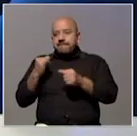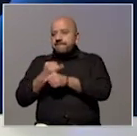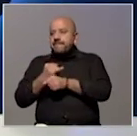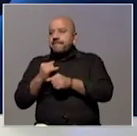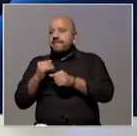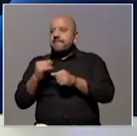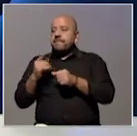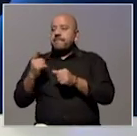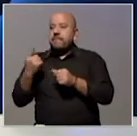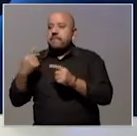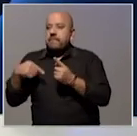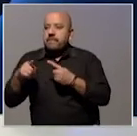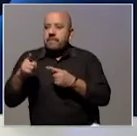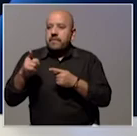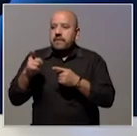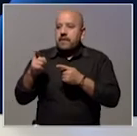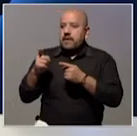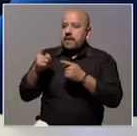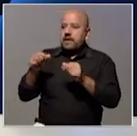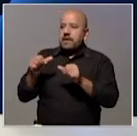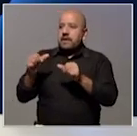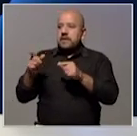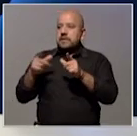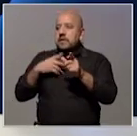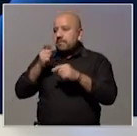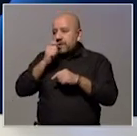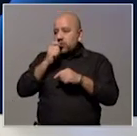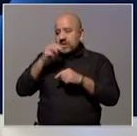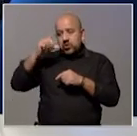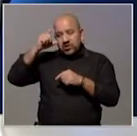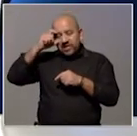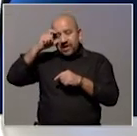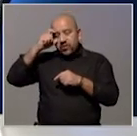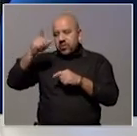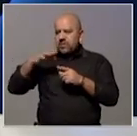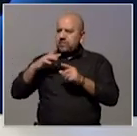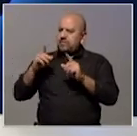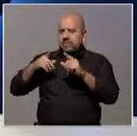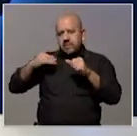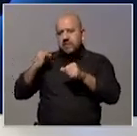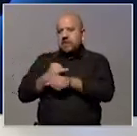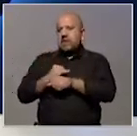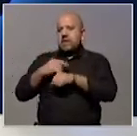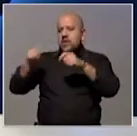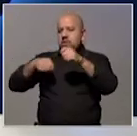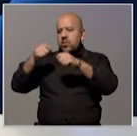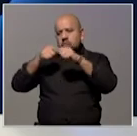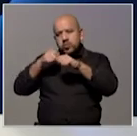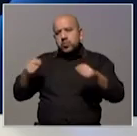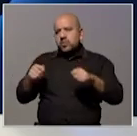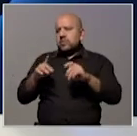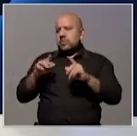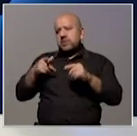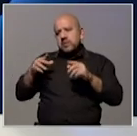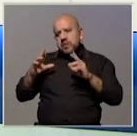análisis que hace la periodista o ese medio y saca conclusiones o afirmaciones que no son